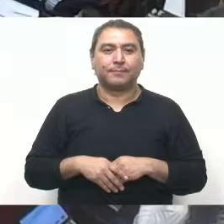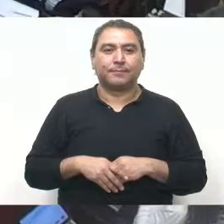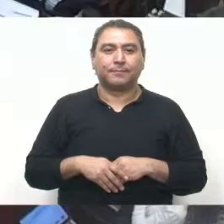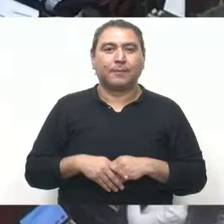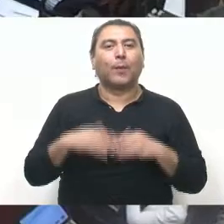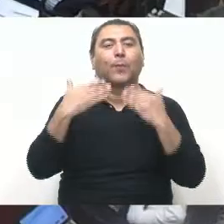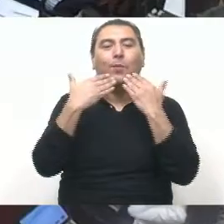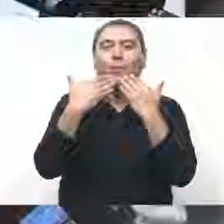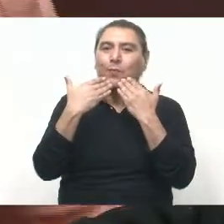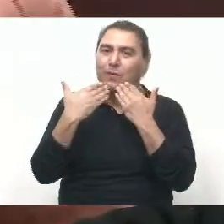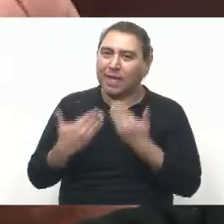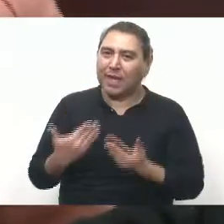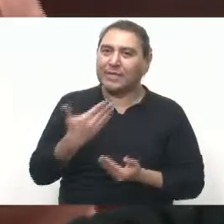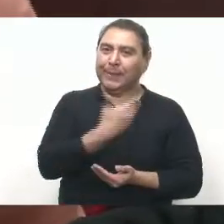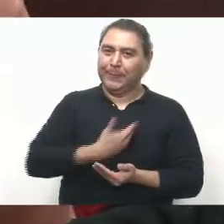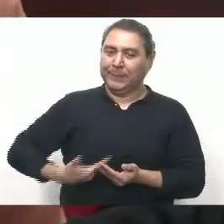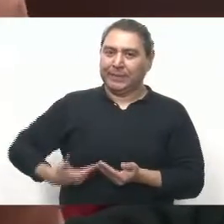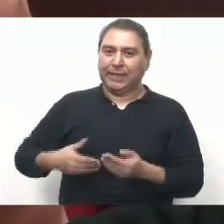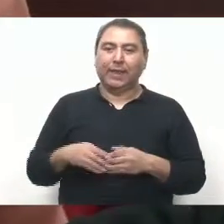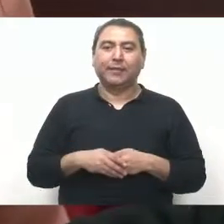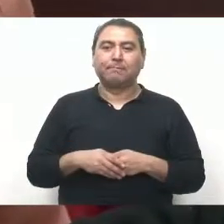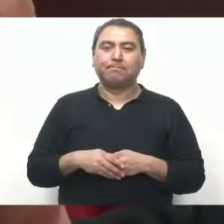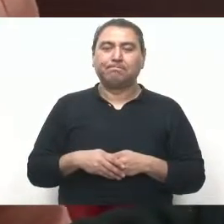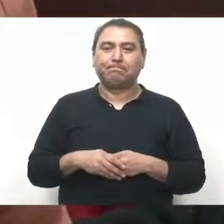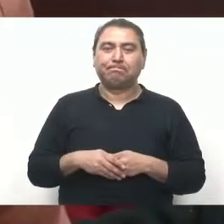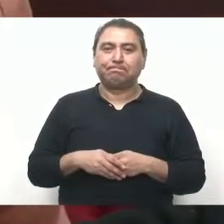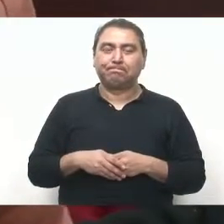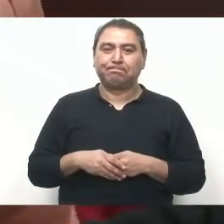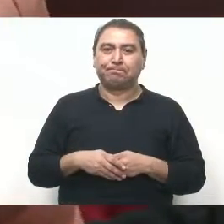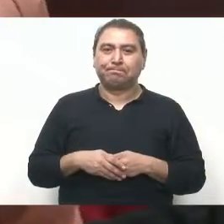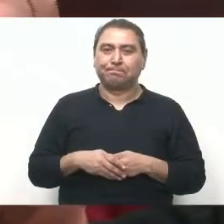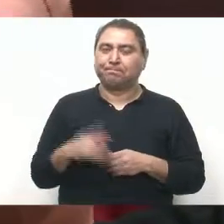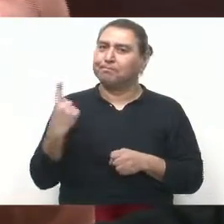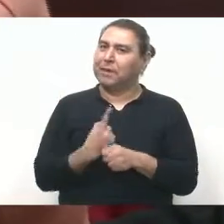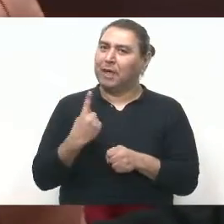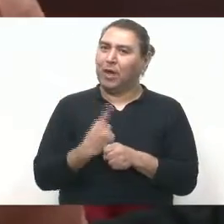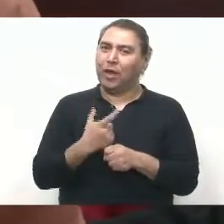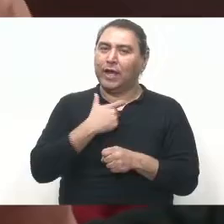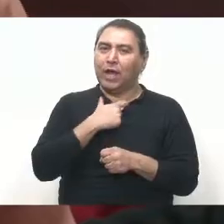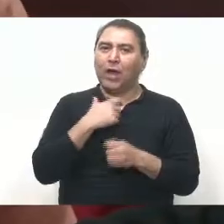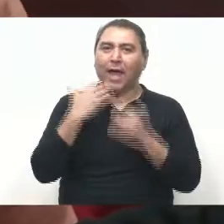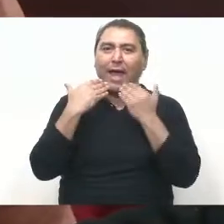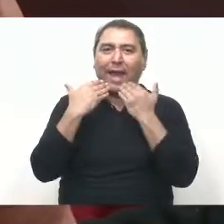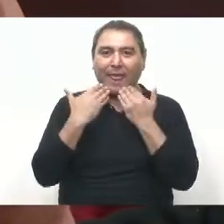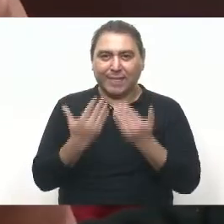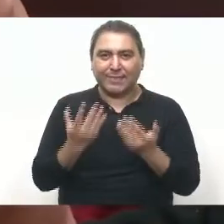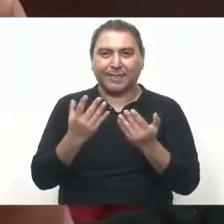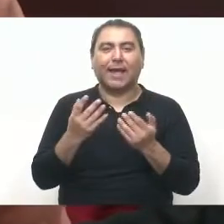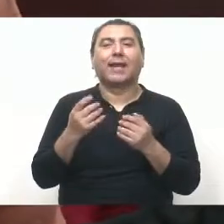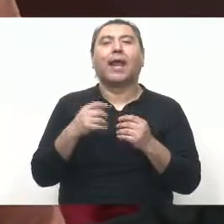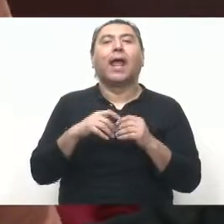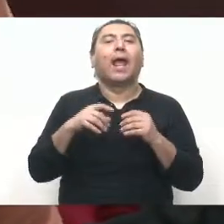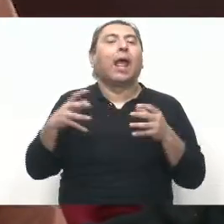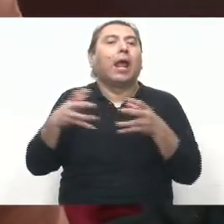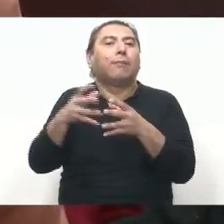Muchas gracias, presidenta. Bueno, en primer lugar quiero agradecer al cuerpo que me ha permitido hacer